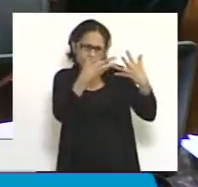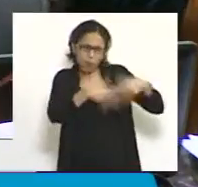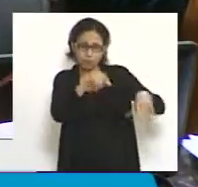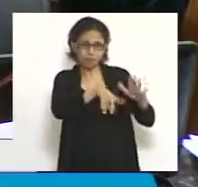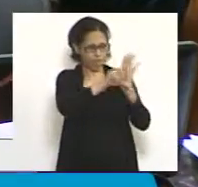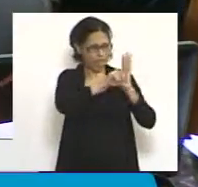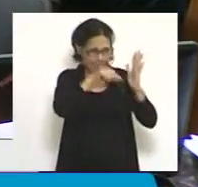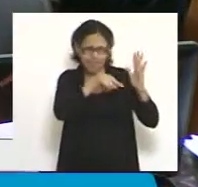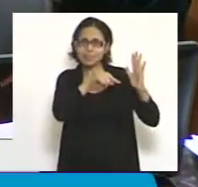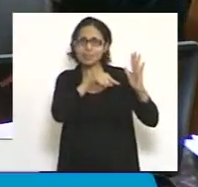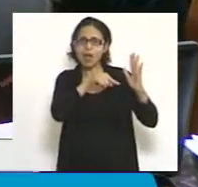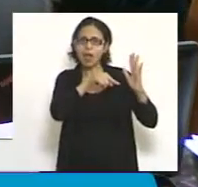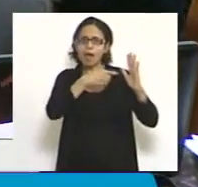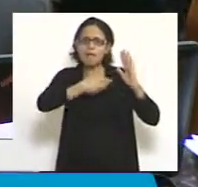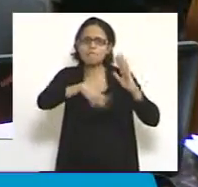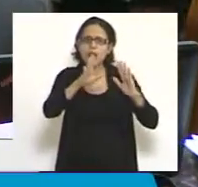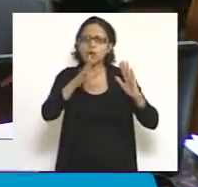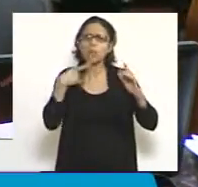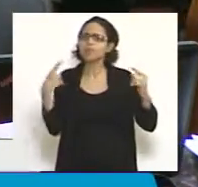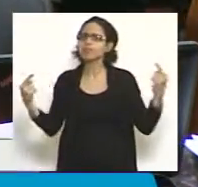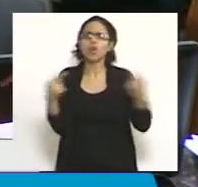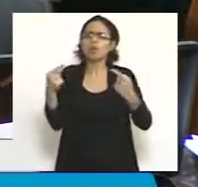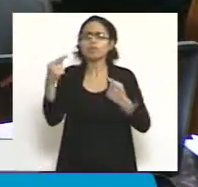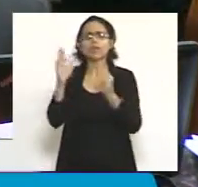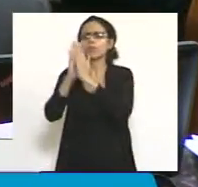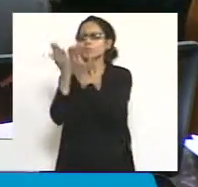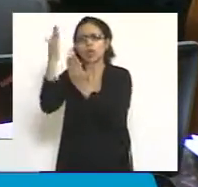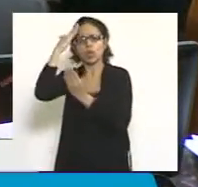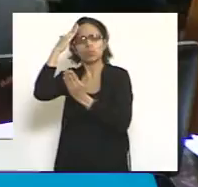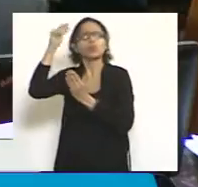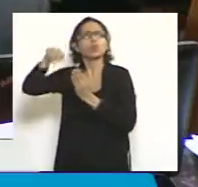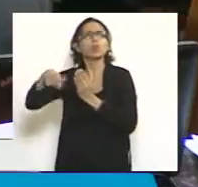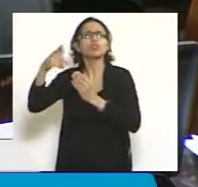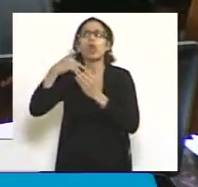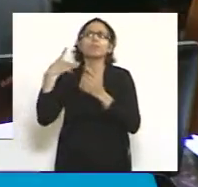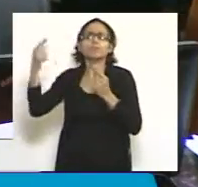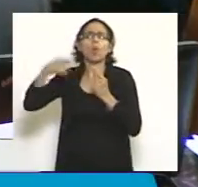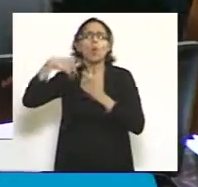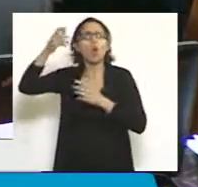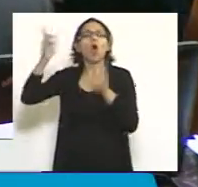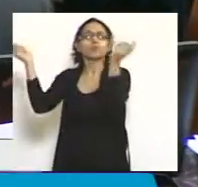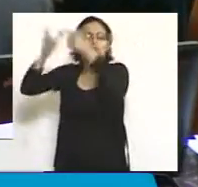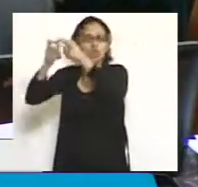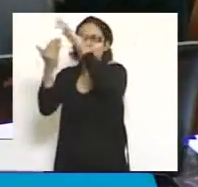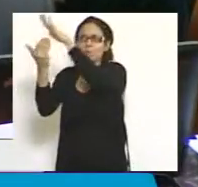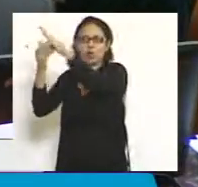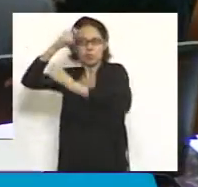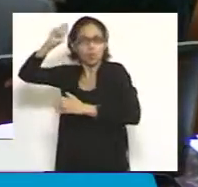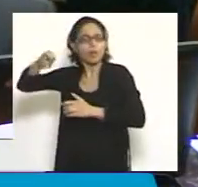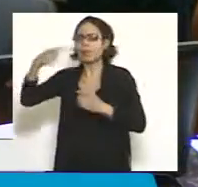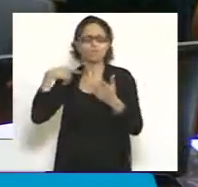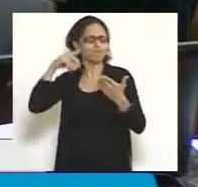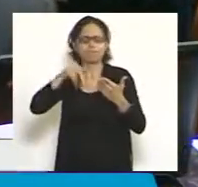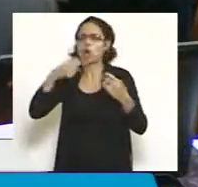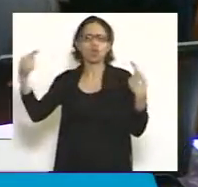ley va a ser declarado inconstitucional por la Corte Suprema de Justicia de la Nación. Basta leer los argumentos